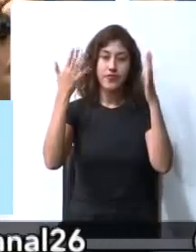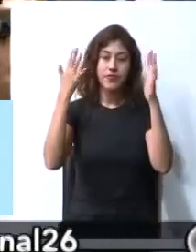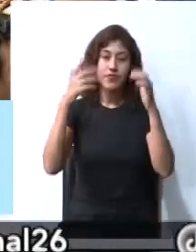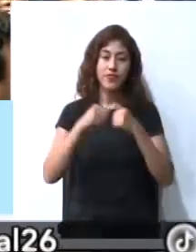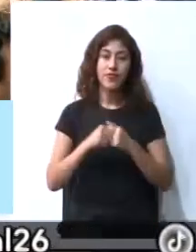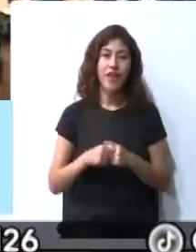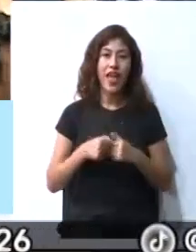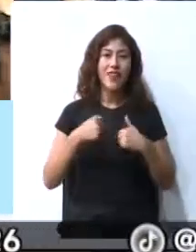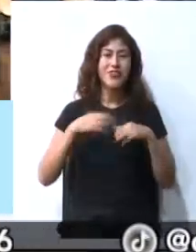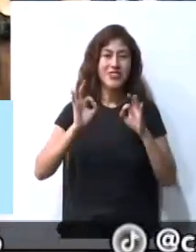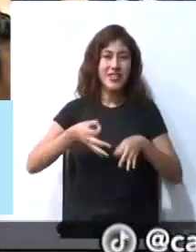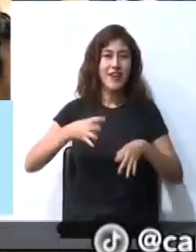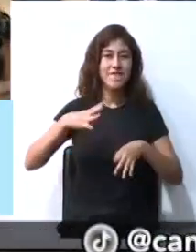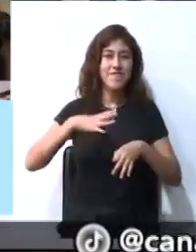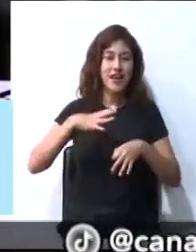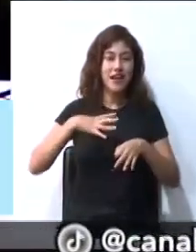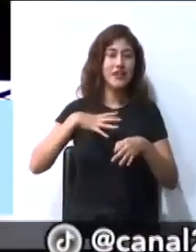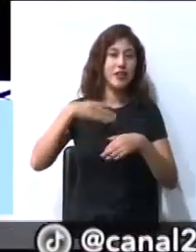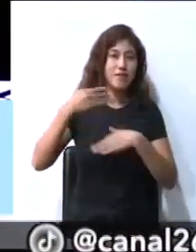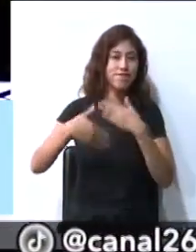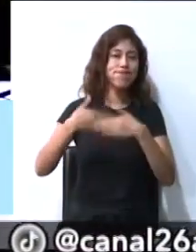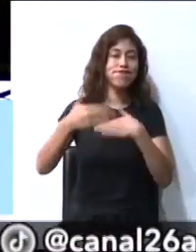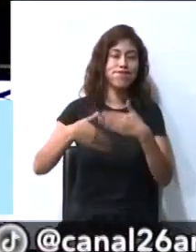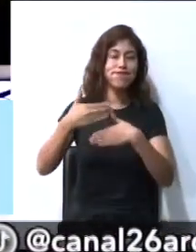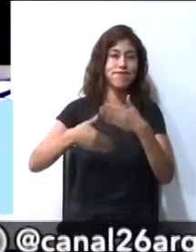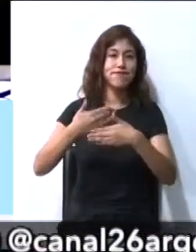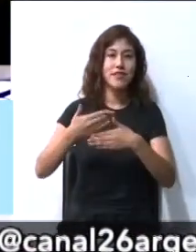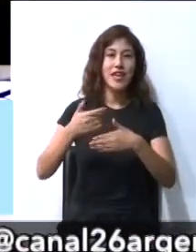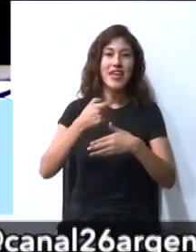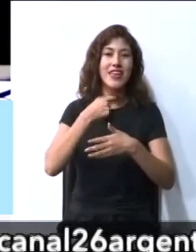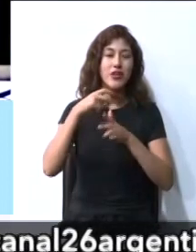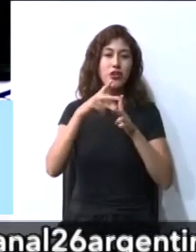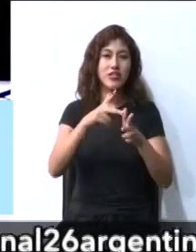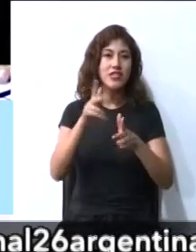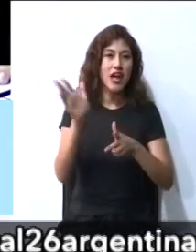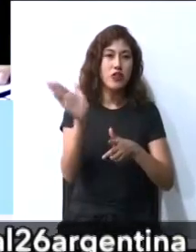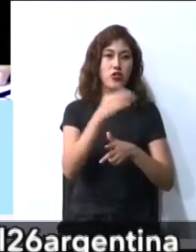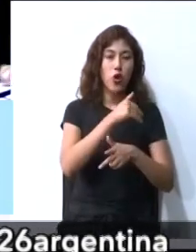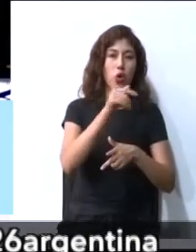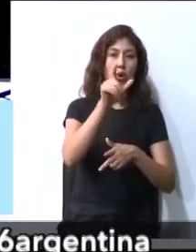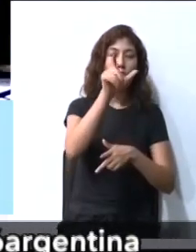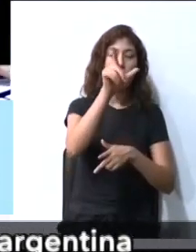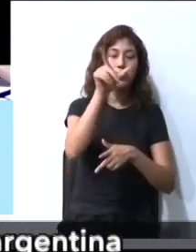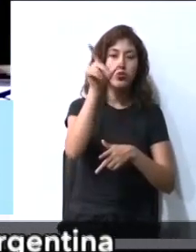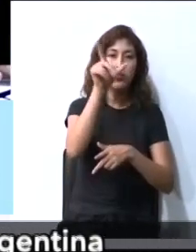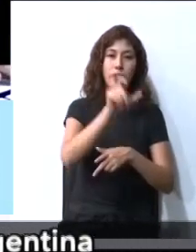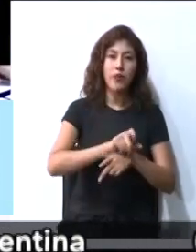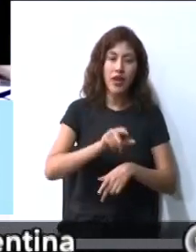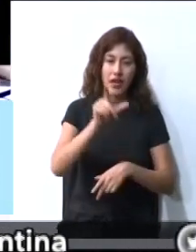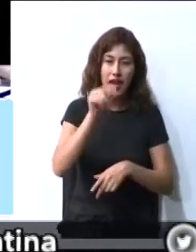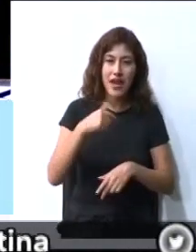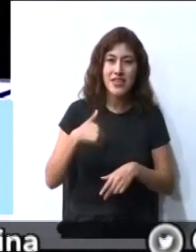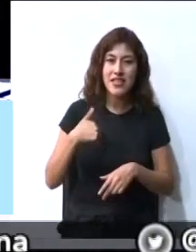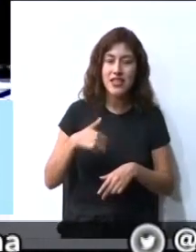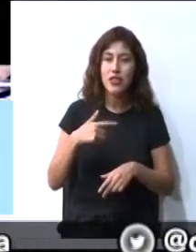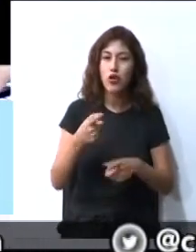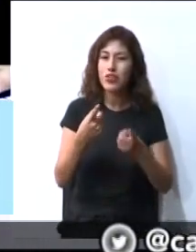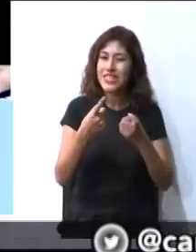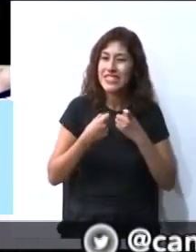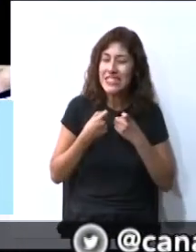Yo sé que todavía queda mucho por hacer, pero quiero decirles a todos los argentinos que hoy están sufriendo necesidades, que hay